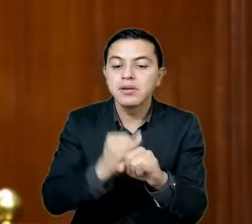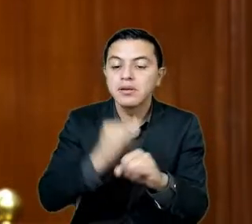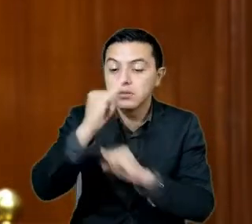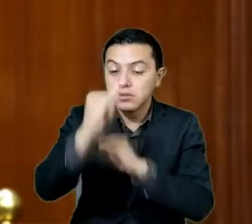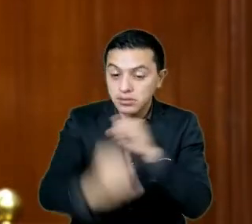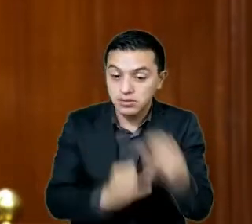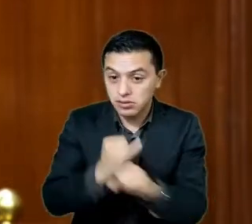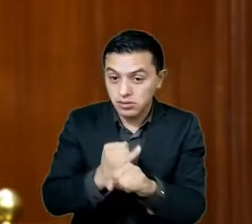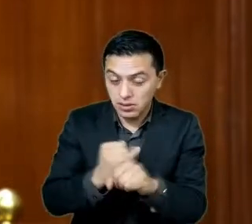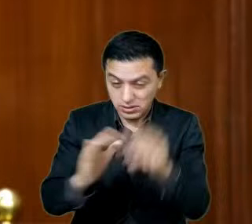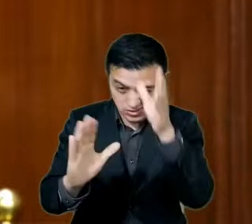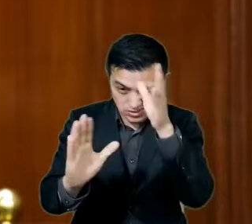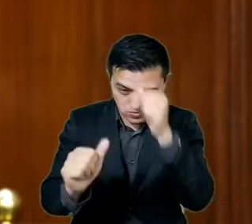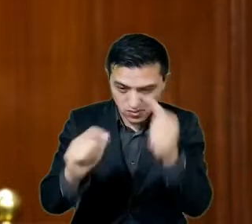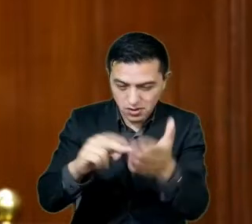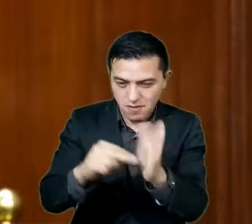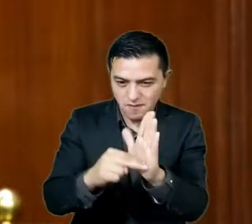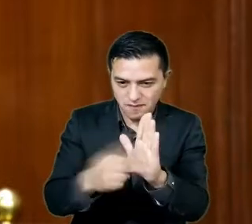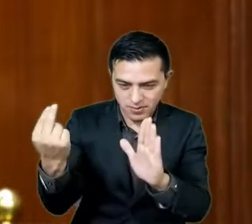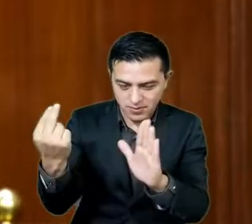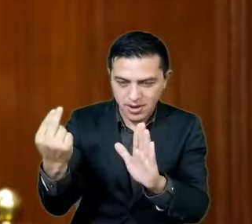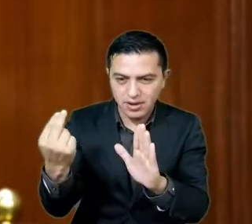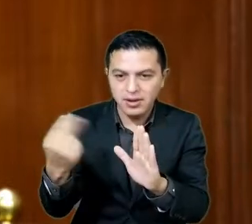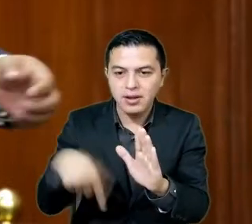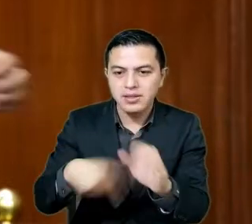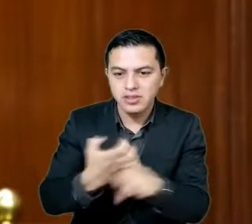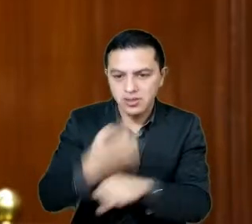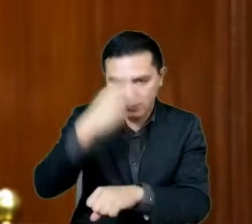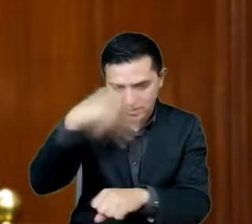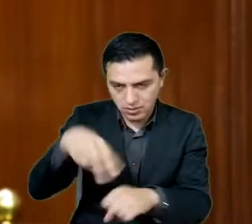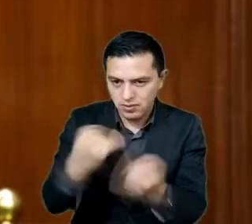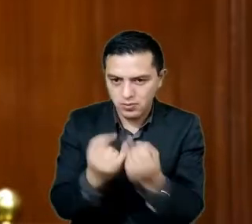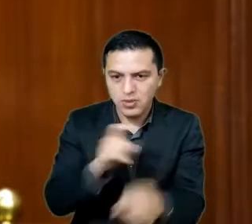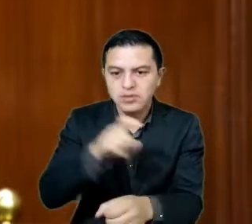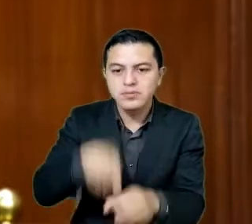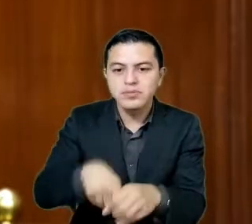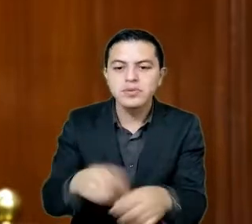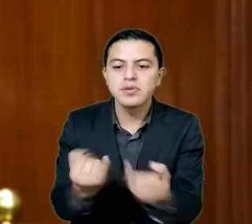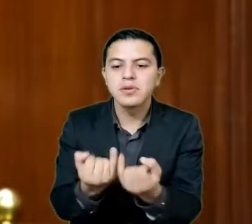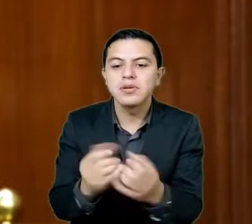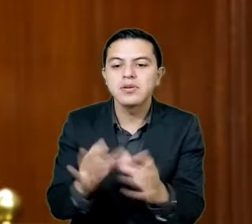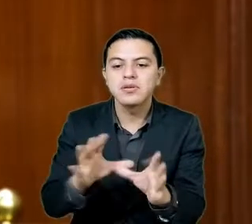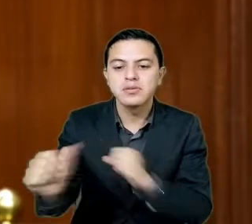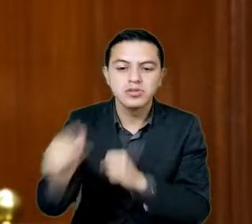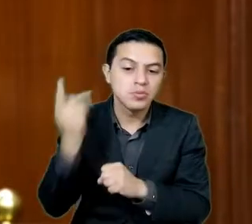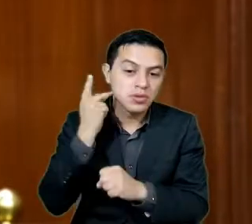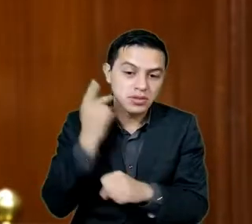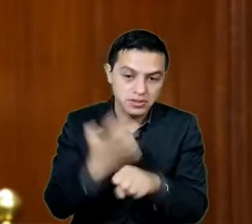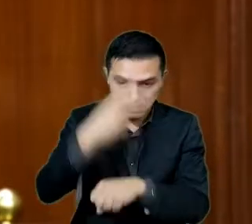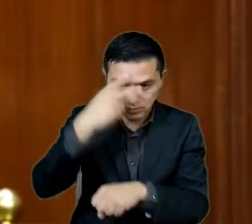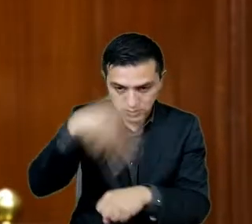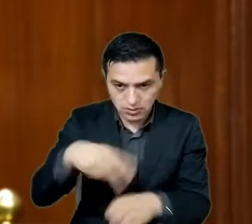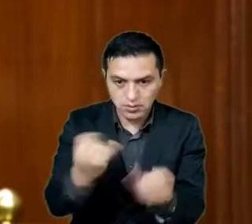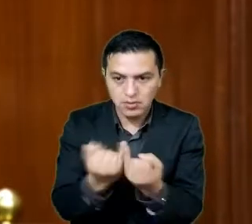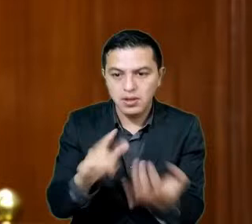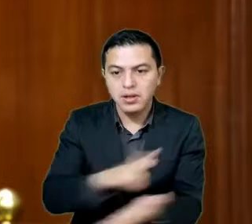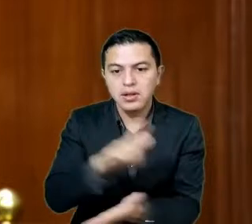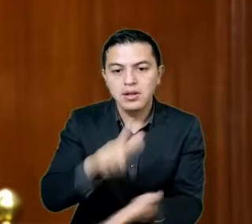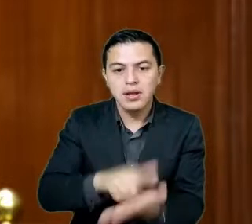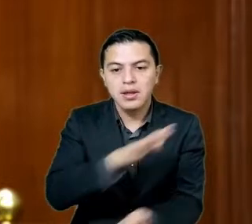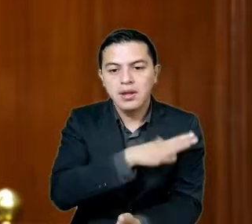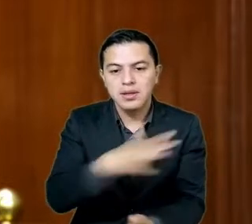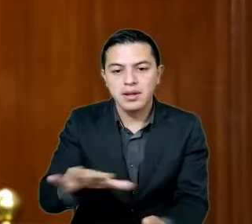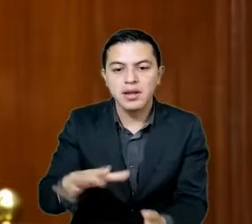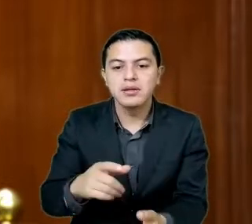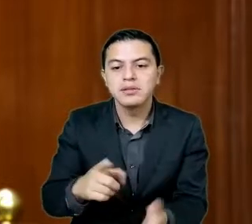Estado de México forma parte, la Constitución Política del Estado Libre y Soberano de México, la Ley General de los Derechos de Niñas,